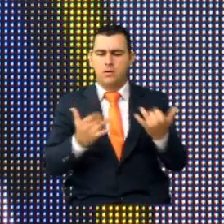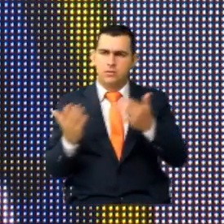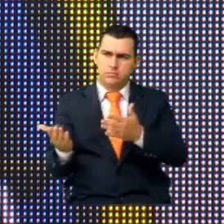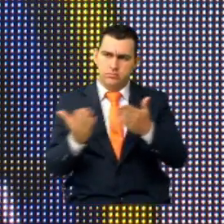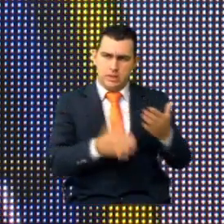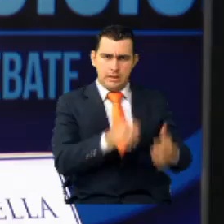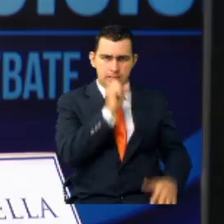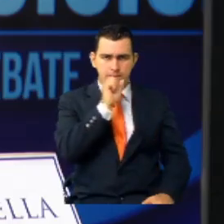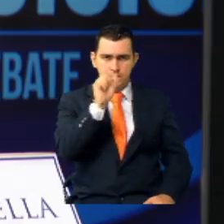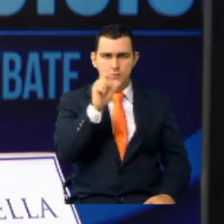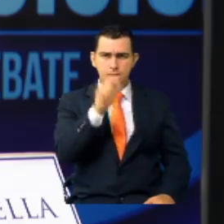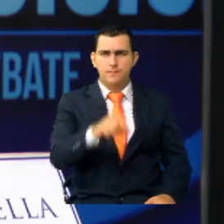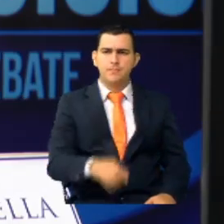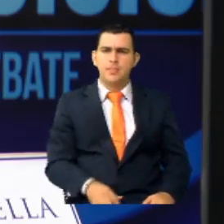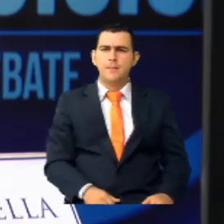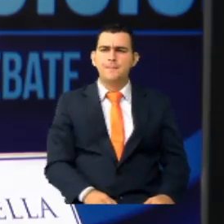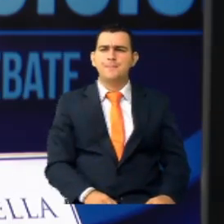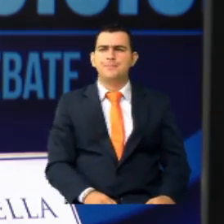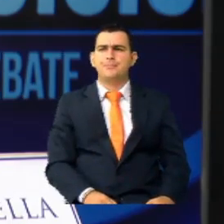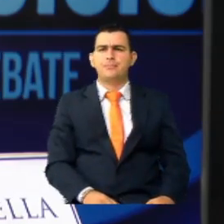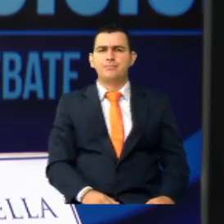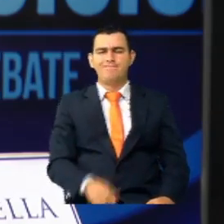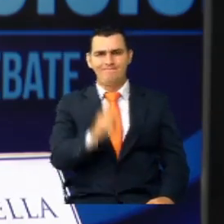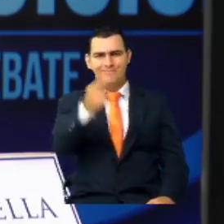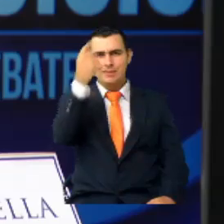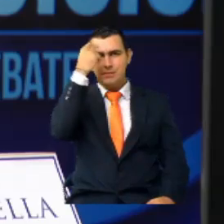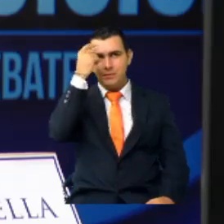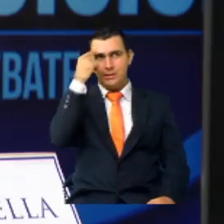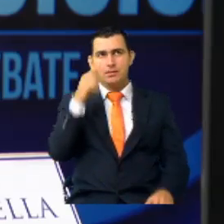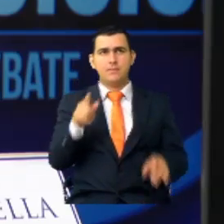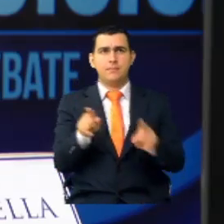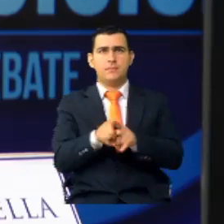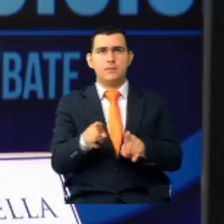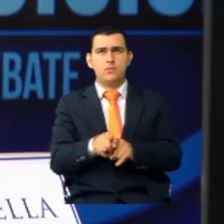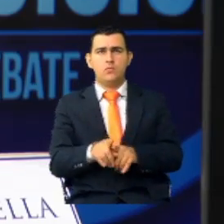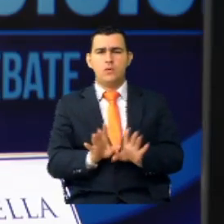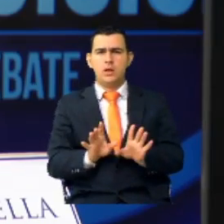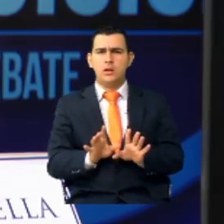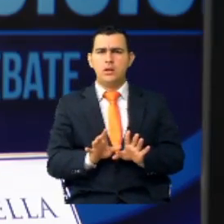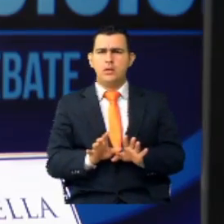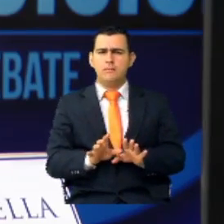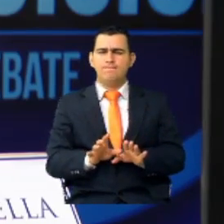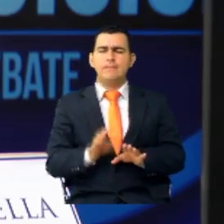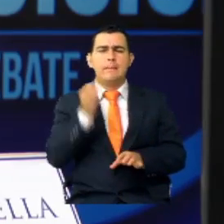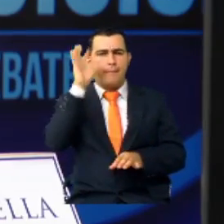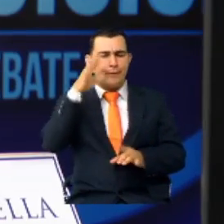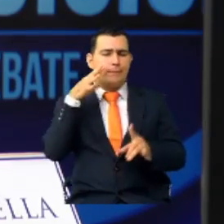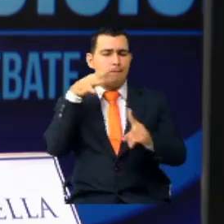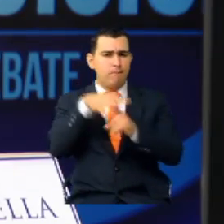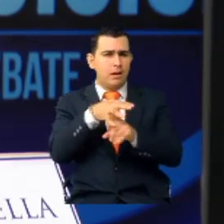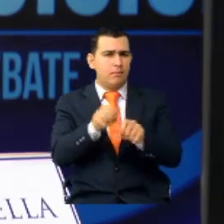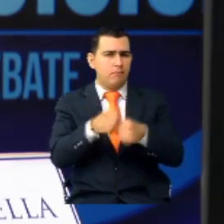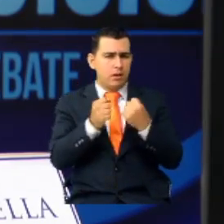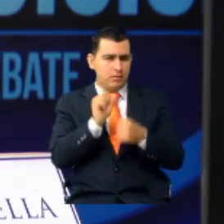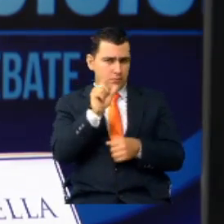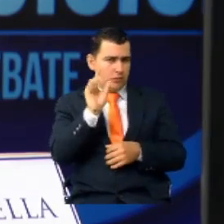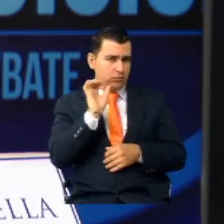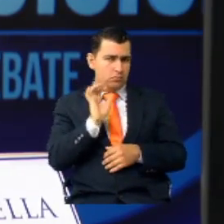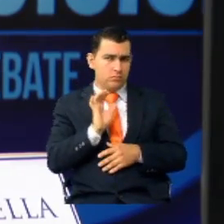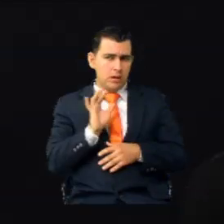Mónica. ¿No cree que de pronto esa posición que usted está manifestando va a afectar de alguna manera su relación con los